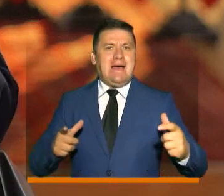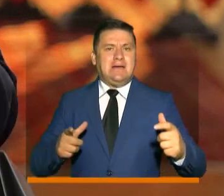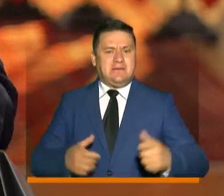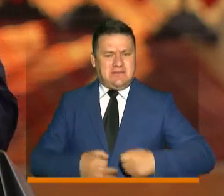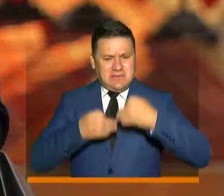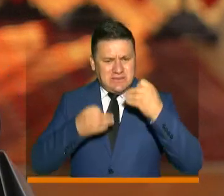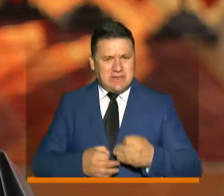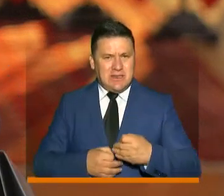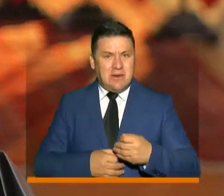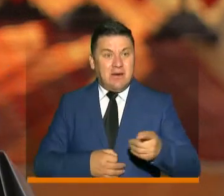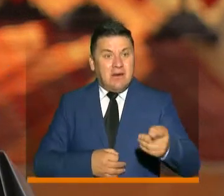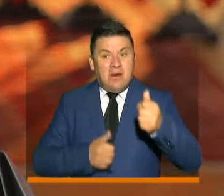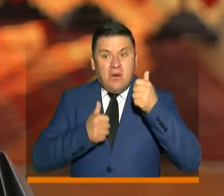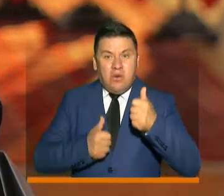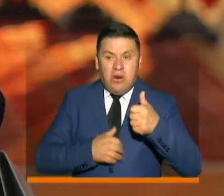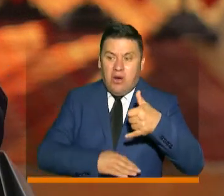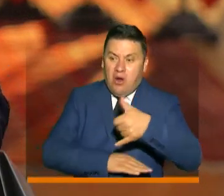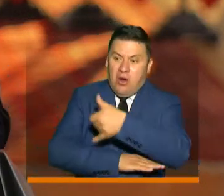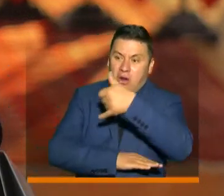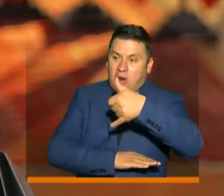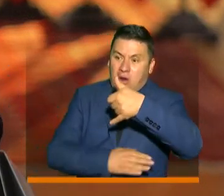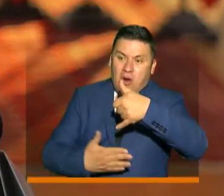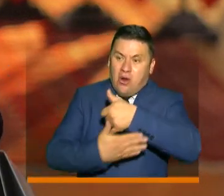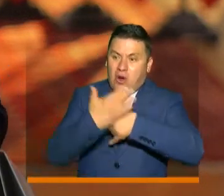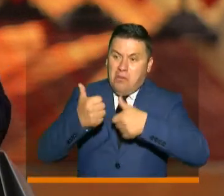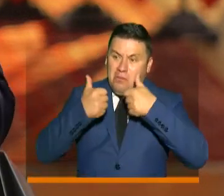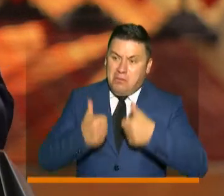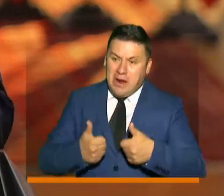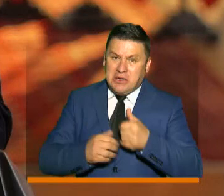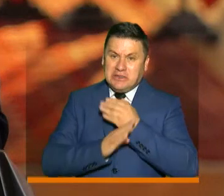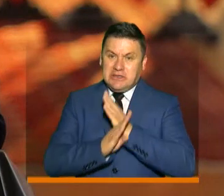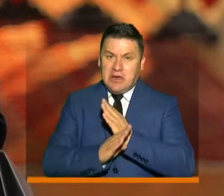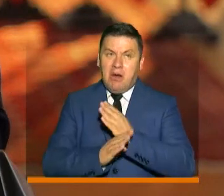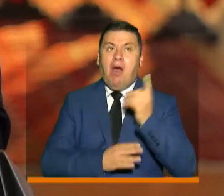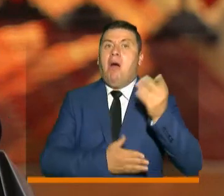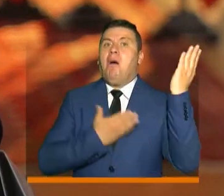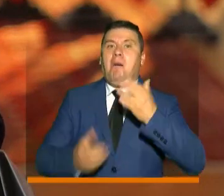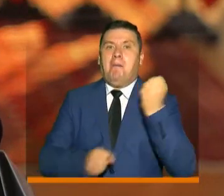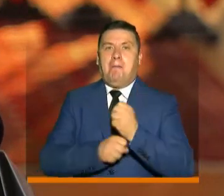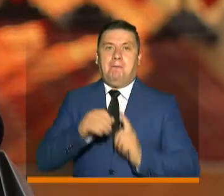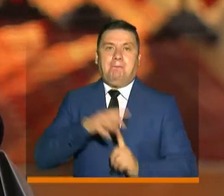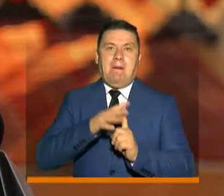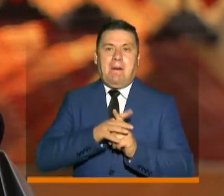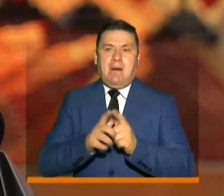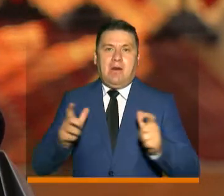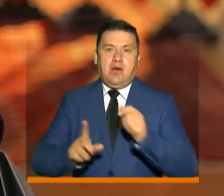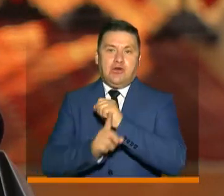trae mayor inversión mayor empleo y mayor bienestar social